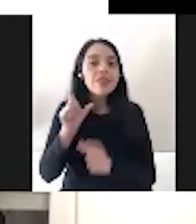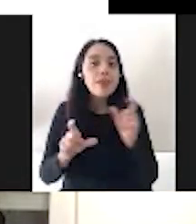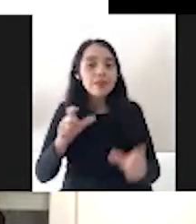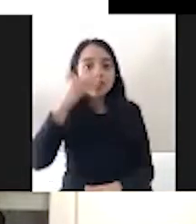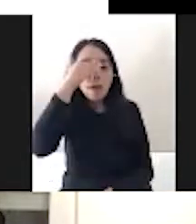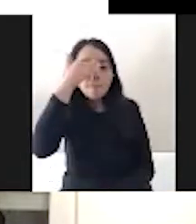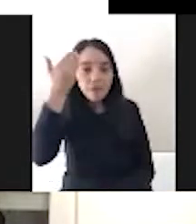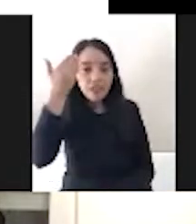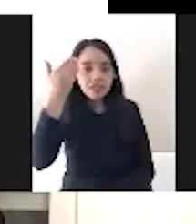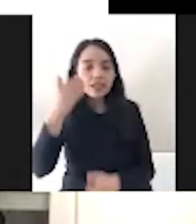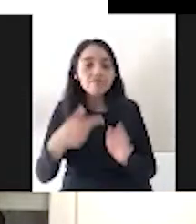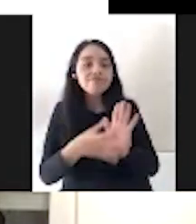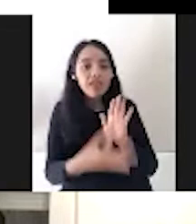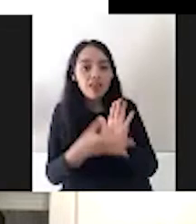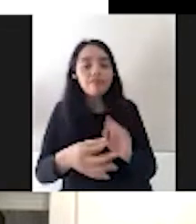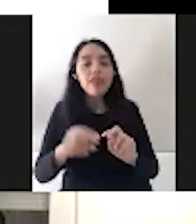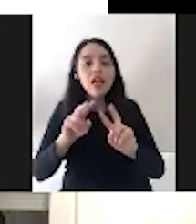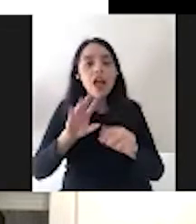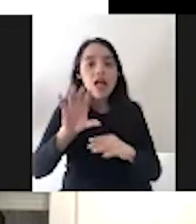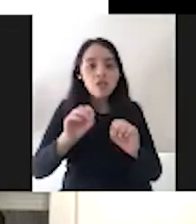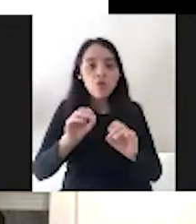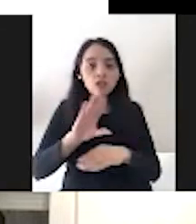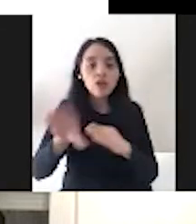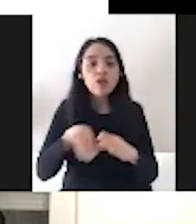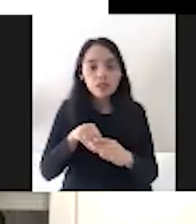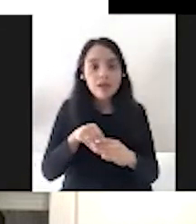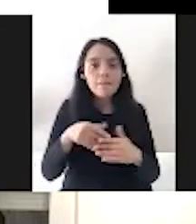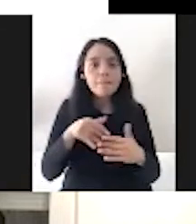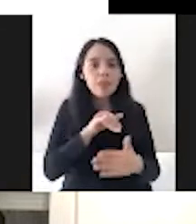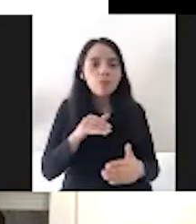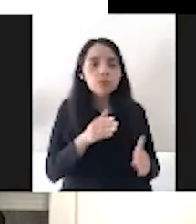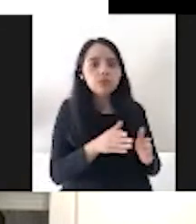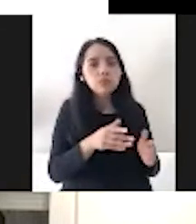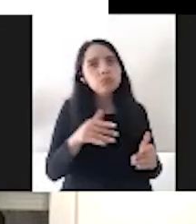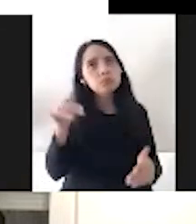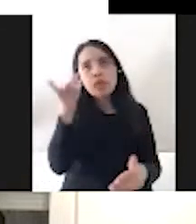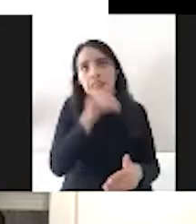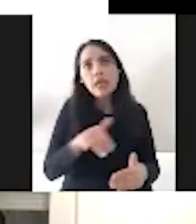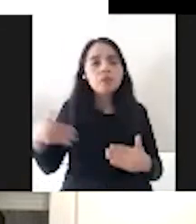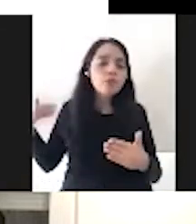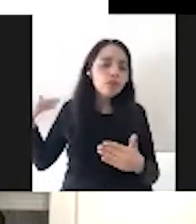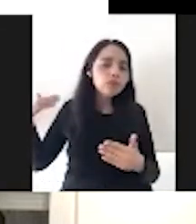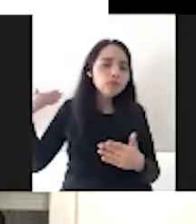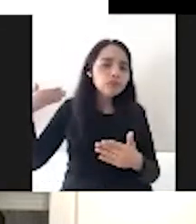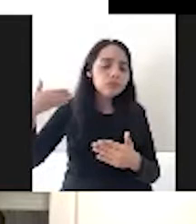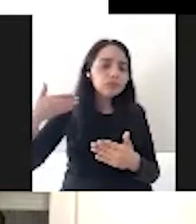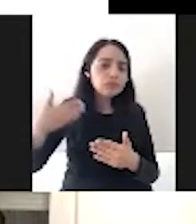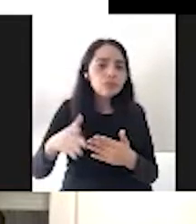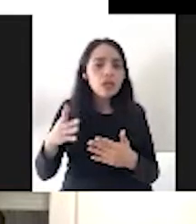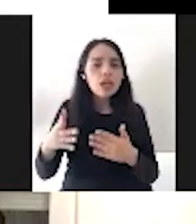la educación inclusiva. Si bien con el paso del tiempo ha ido matizándose lo que es la conceptualización, ¿no es